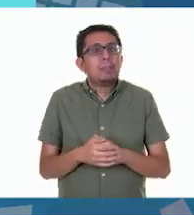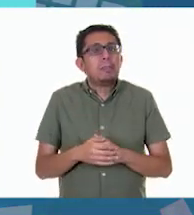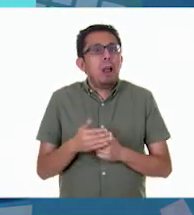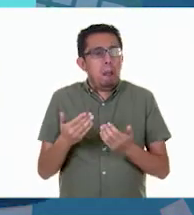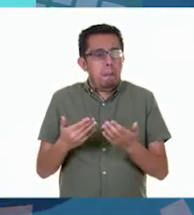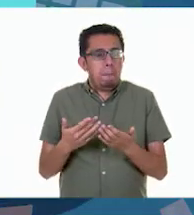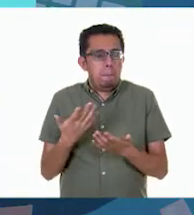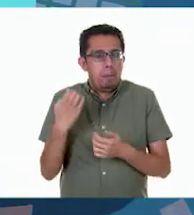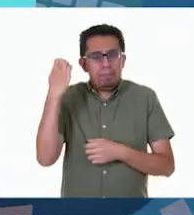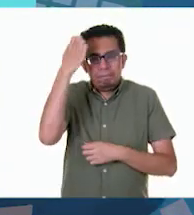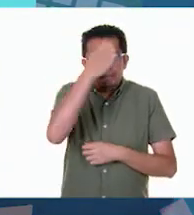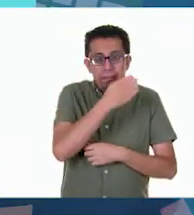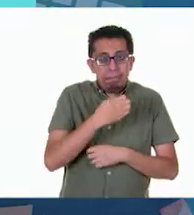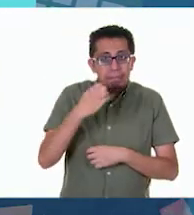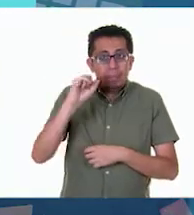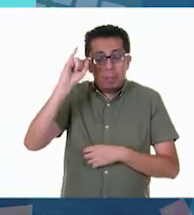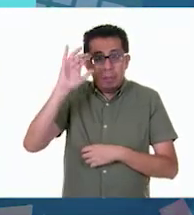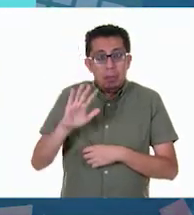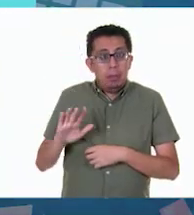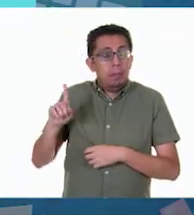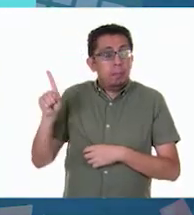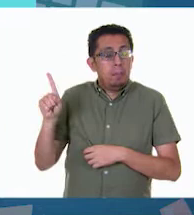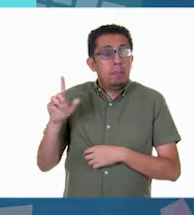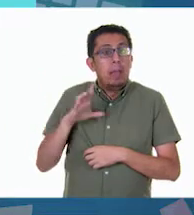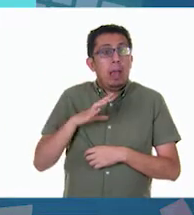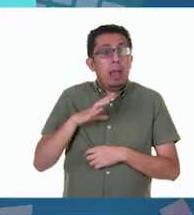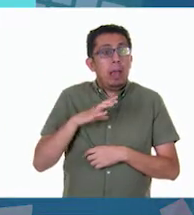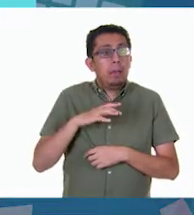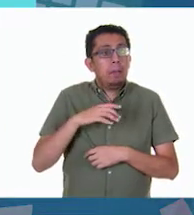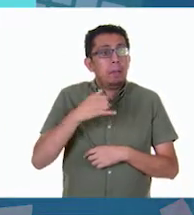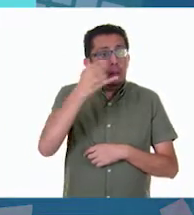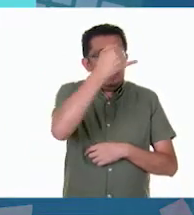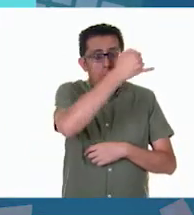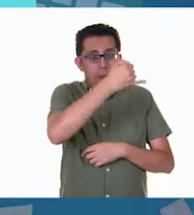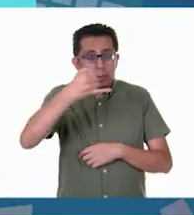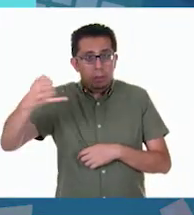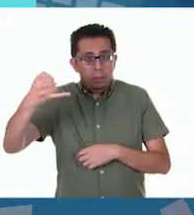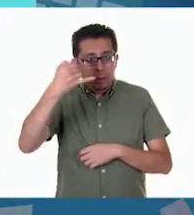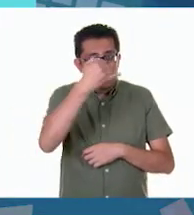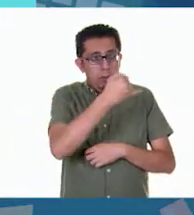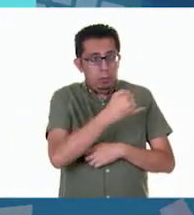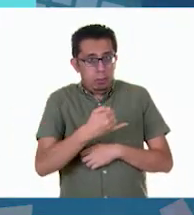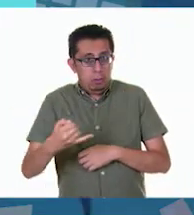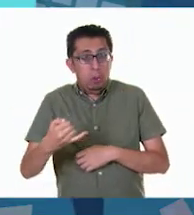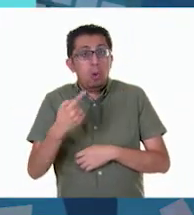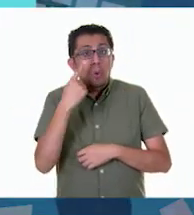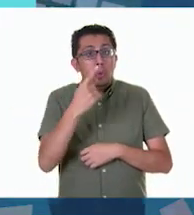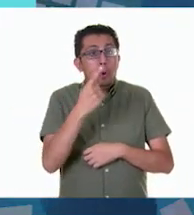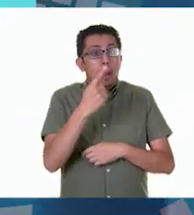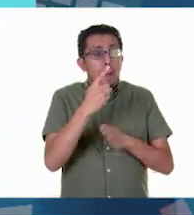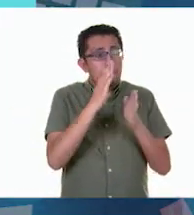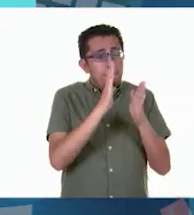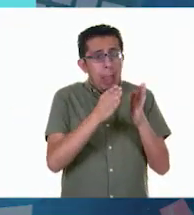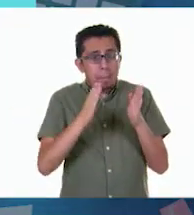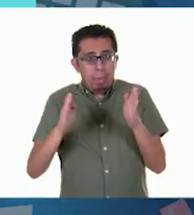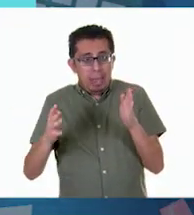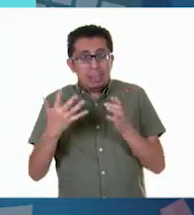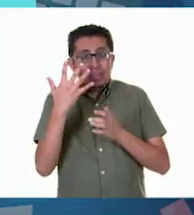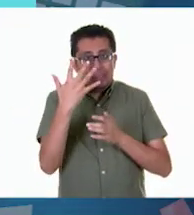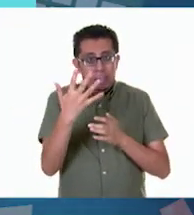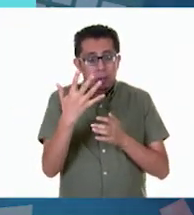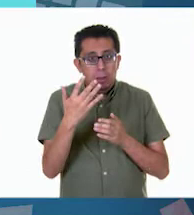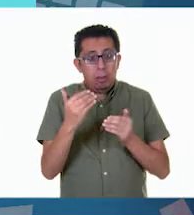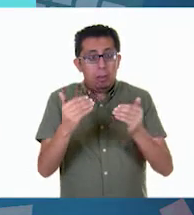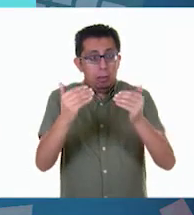las siguientes imágenes. Hay dos segmentos de recta. Uno está dividido en 5 partes iguales